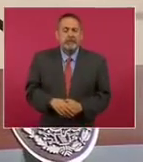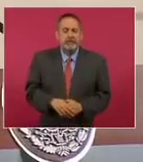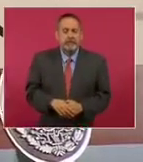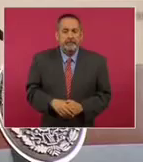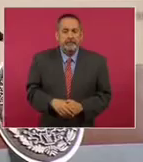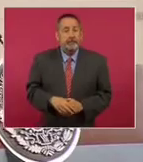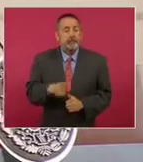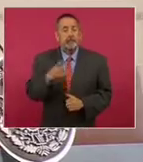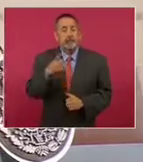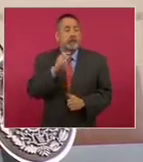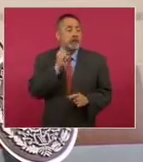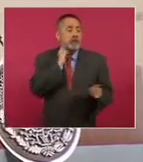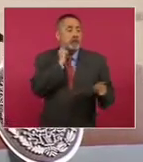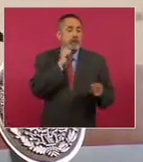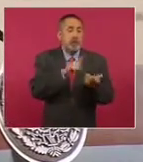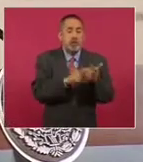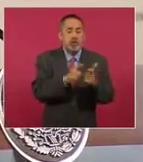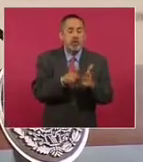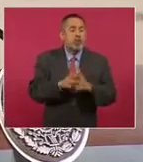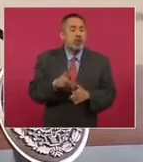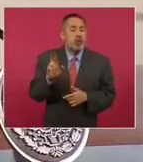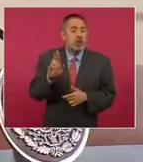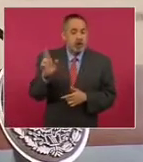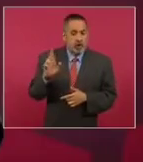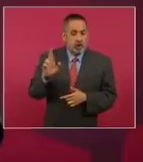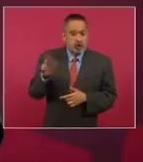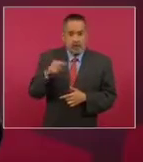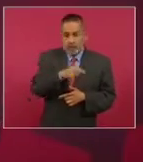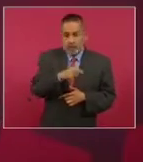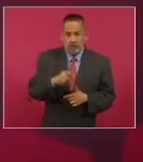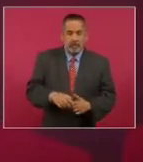un senador del Partido Republicano.